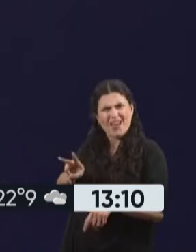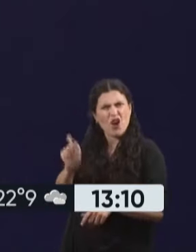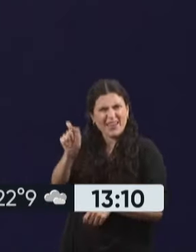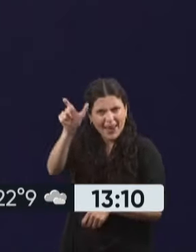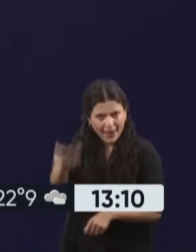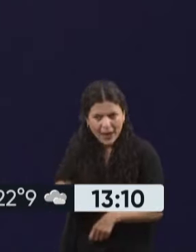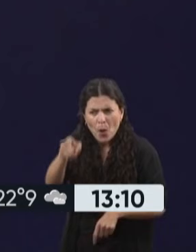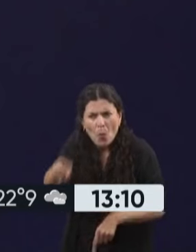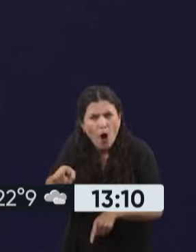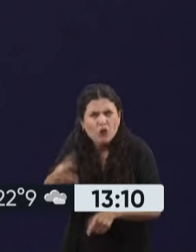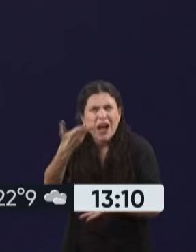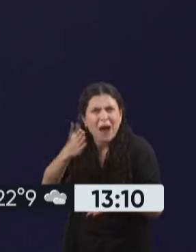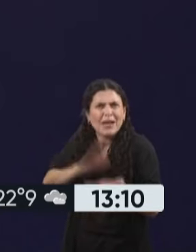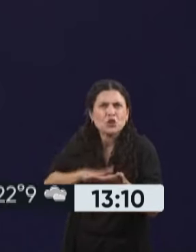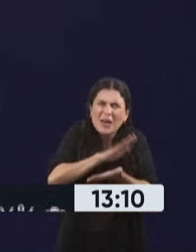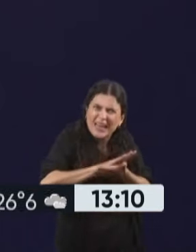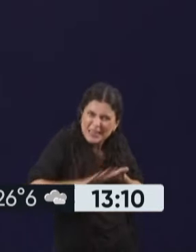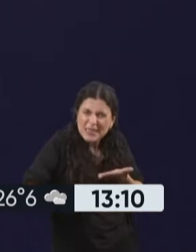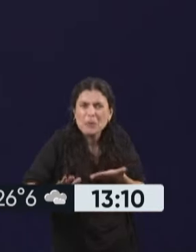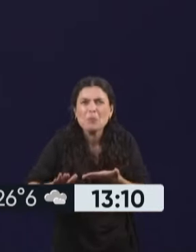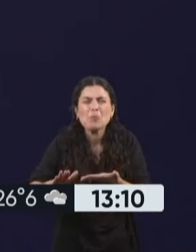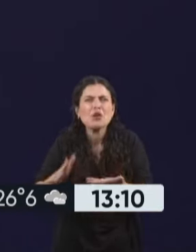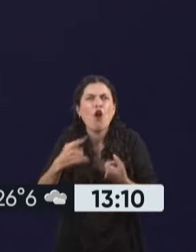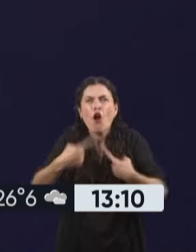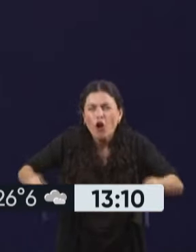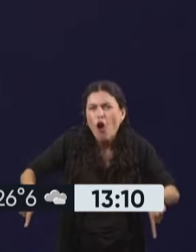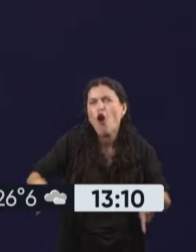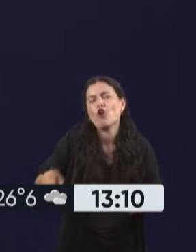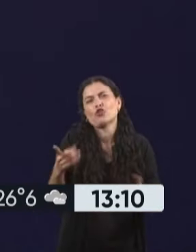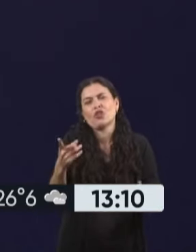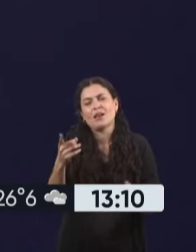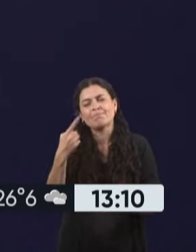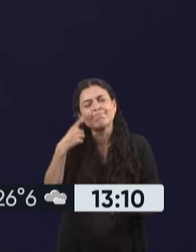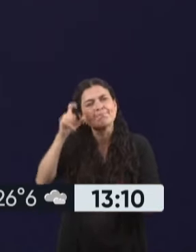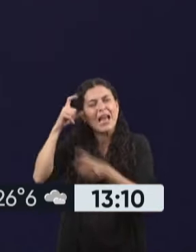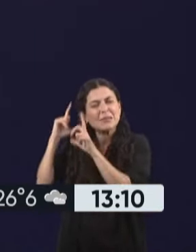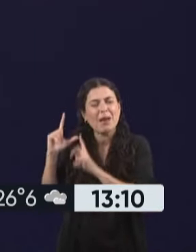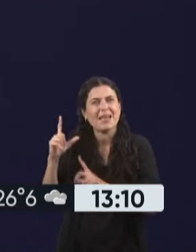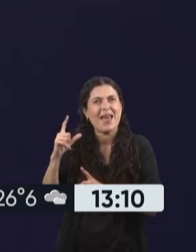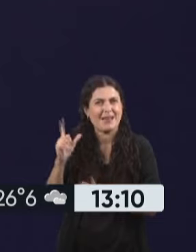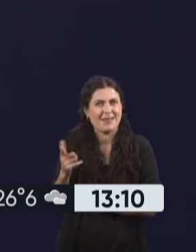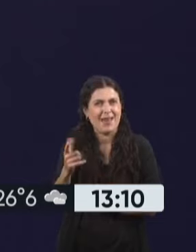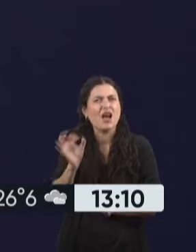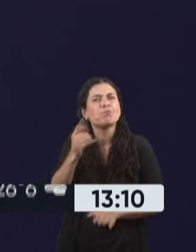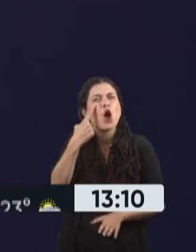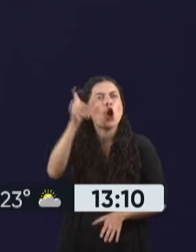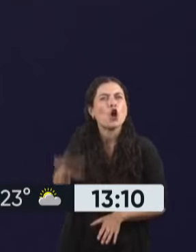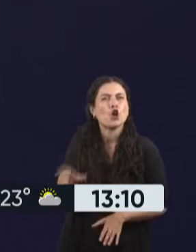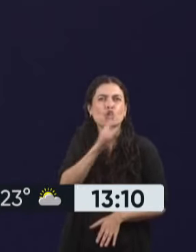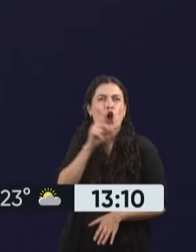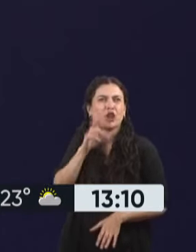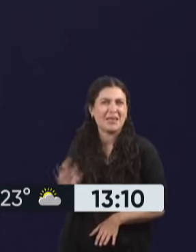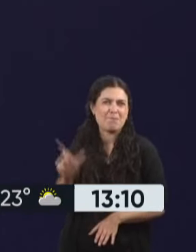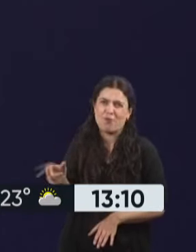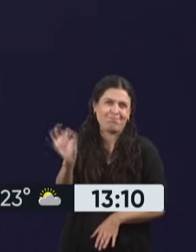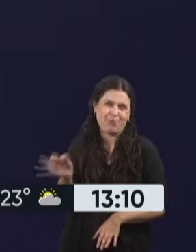indicados ni tienen el mayor historial o el mejor historial como para hacer las declaraciones que hicieron.